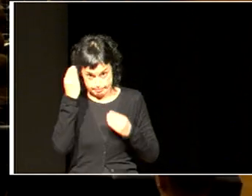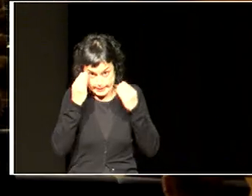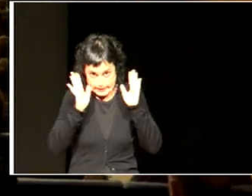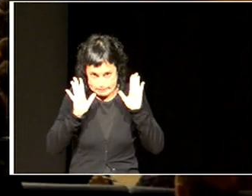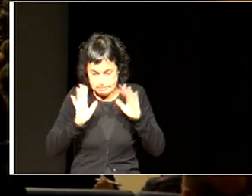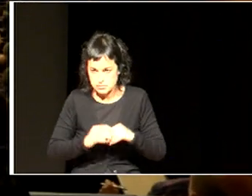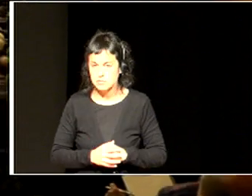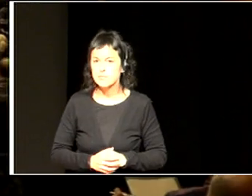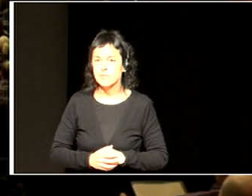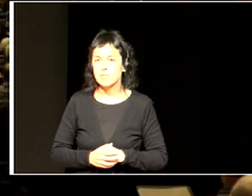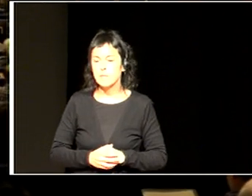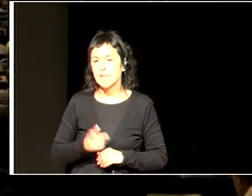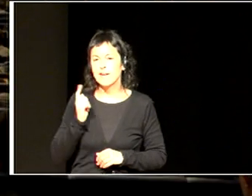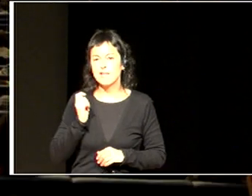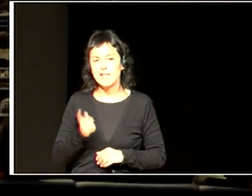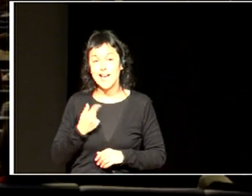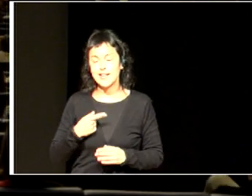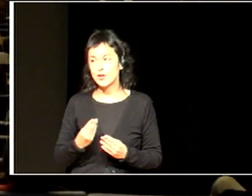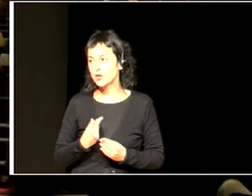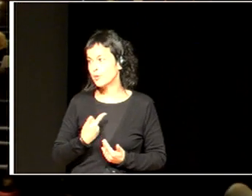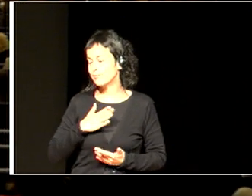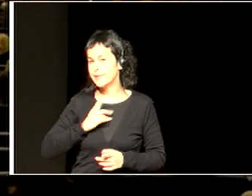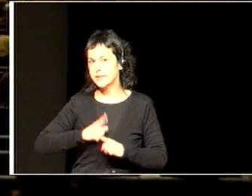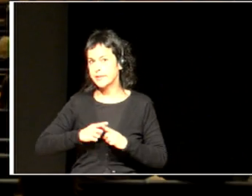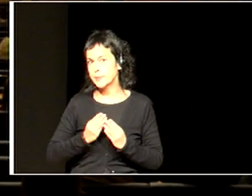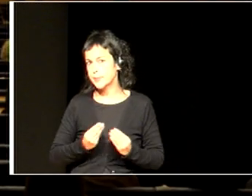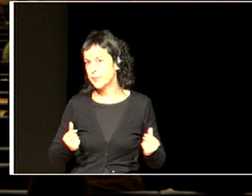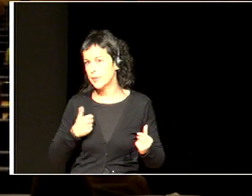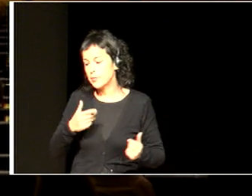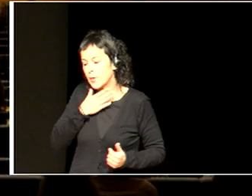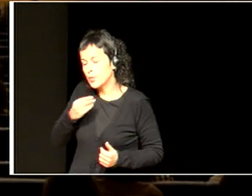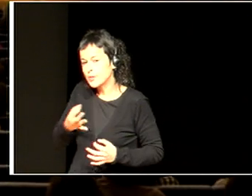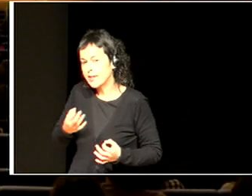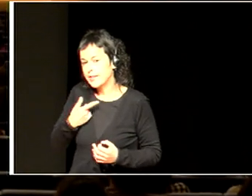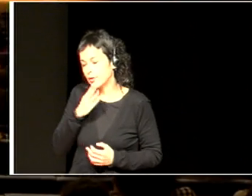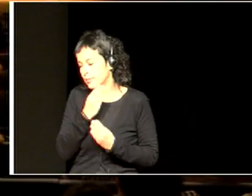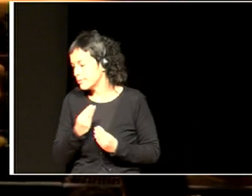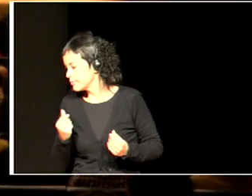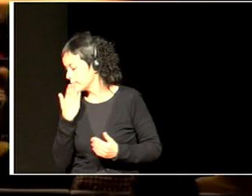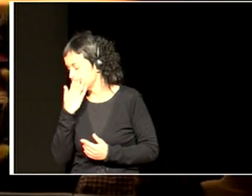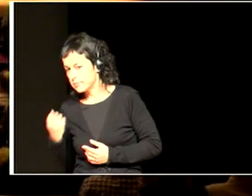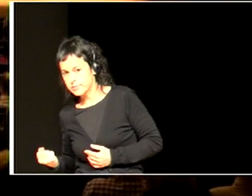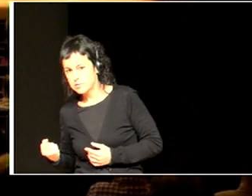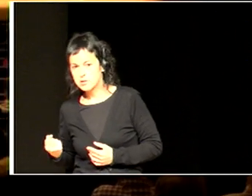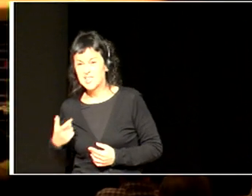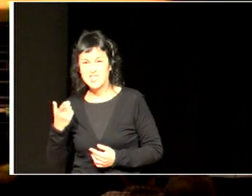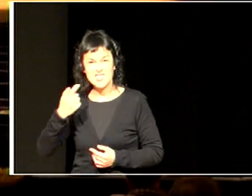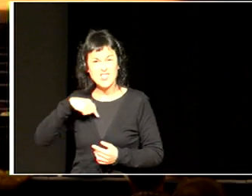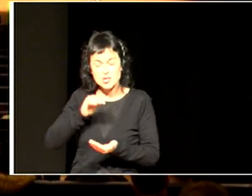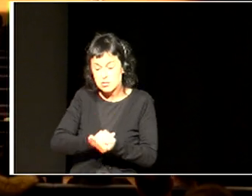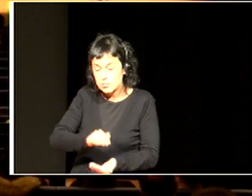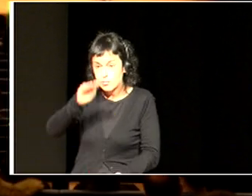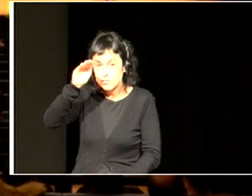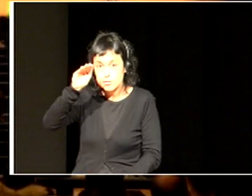muchas veces hemos tenido que disimular nuestra sexualidad nuestra orientación hemos crecido además con la idea de que nuestra orientación